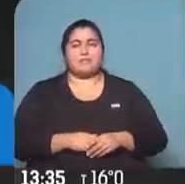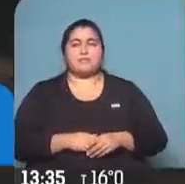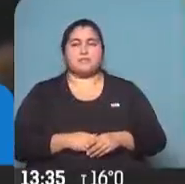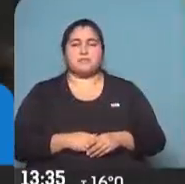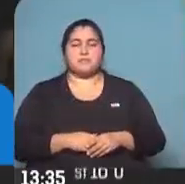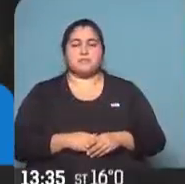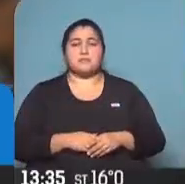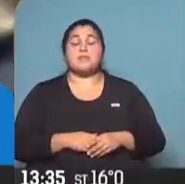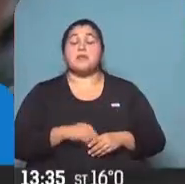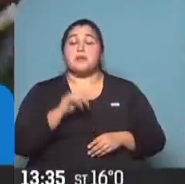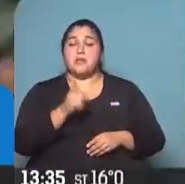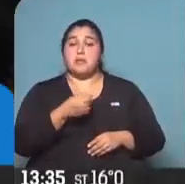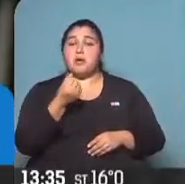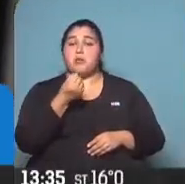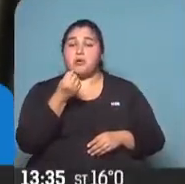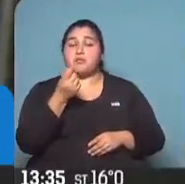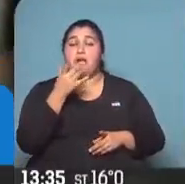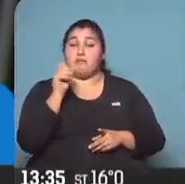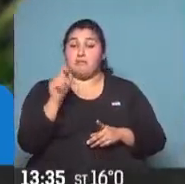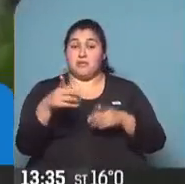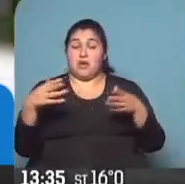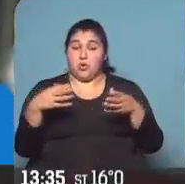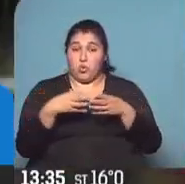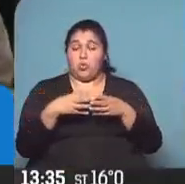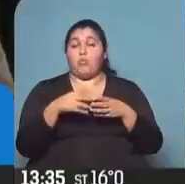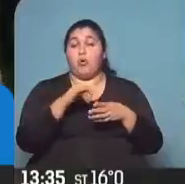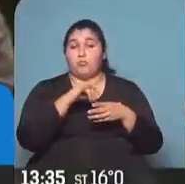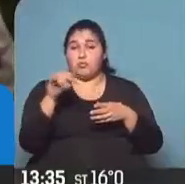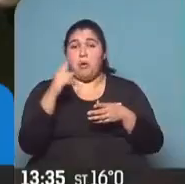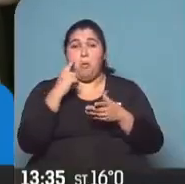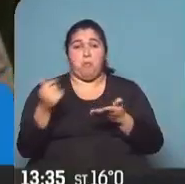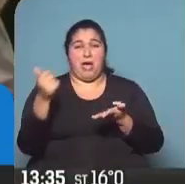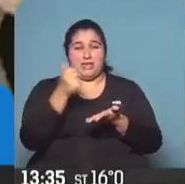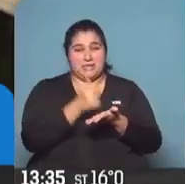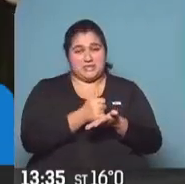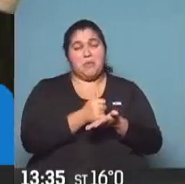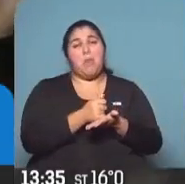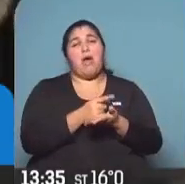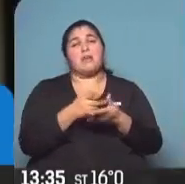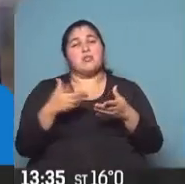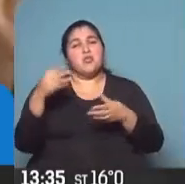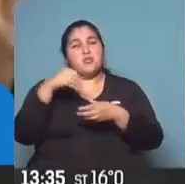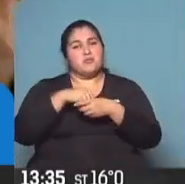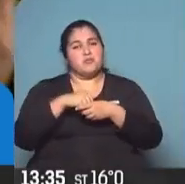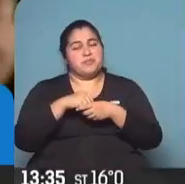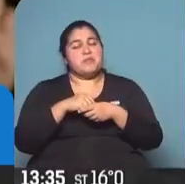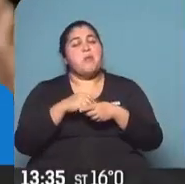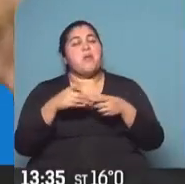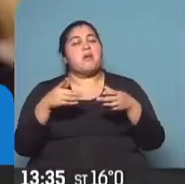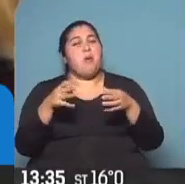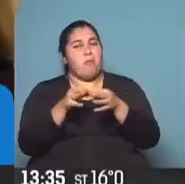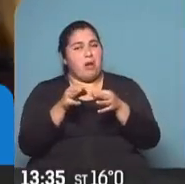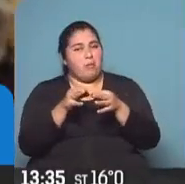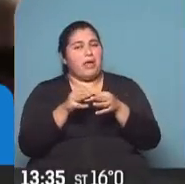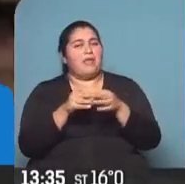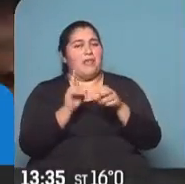cabe destacar que el vacío en la gesta de malvinas prestó servicio en